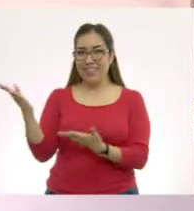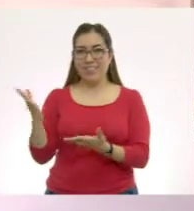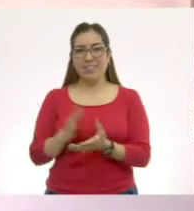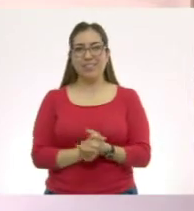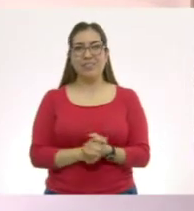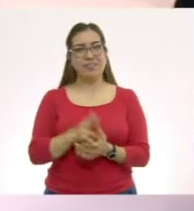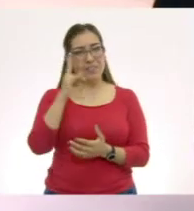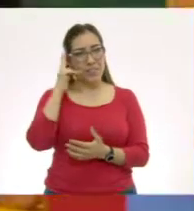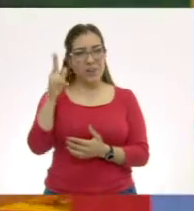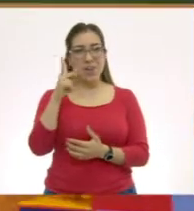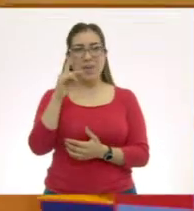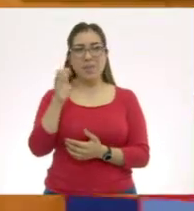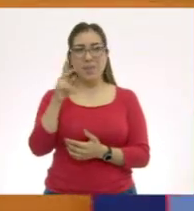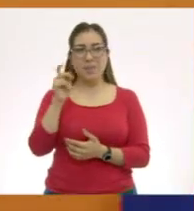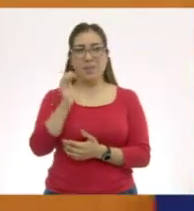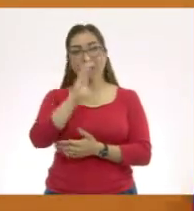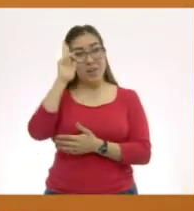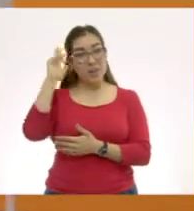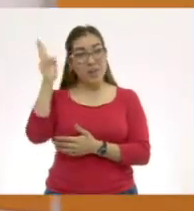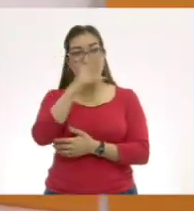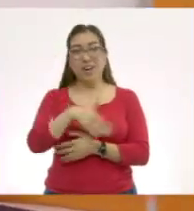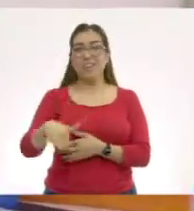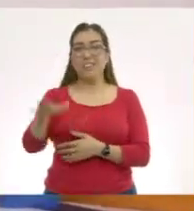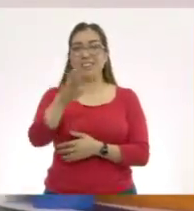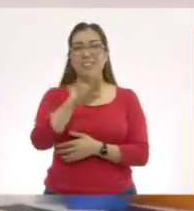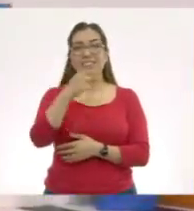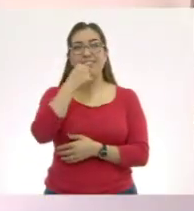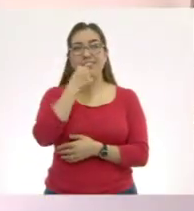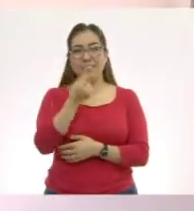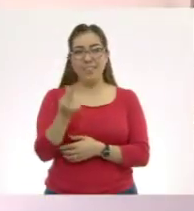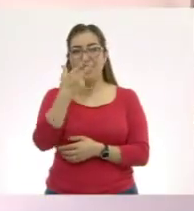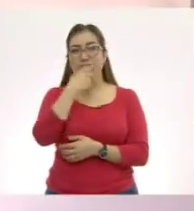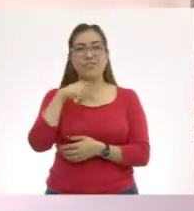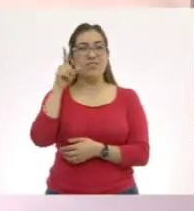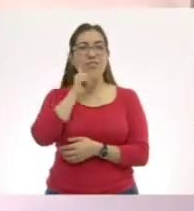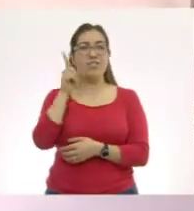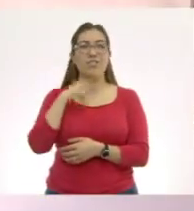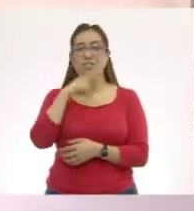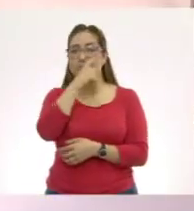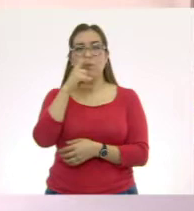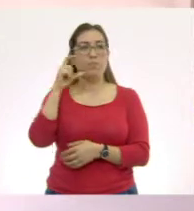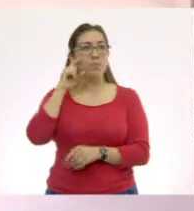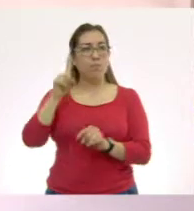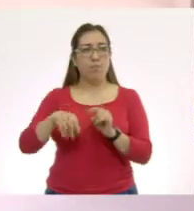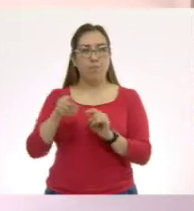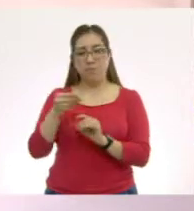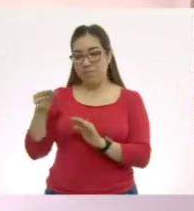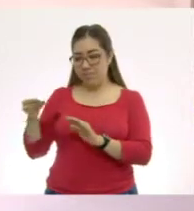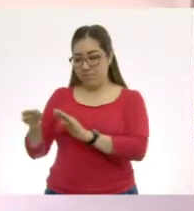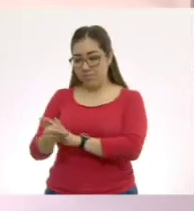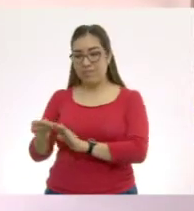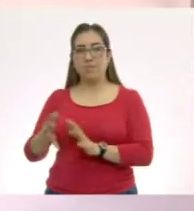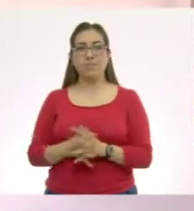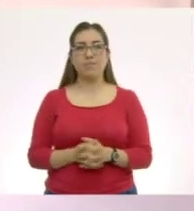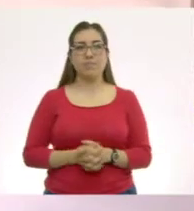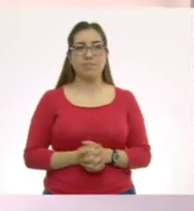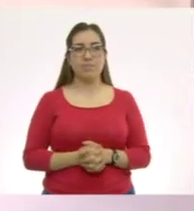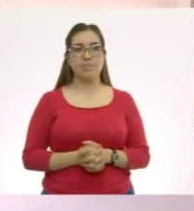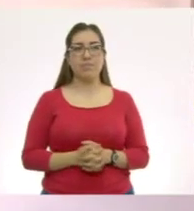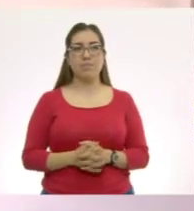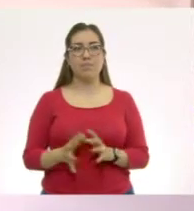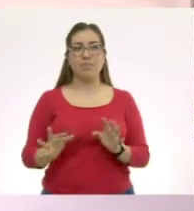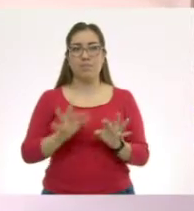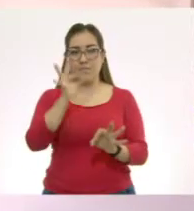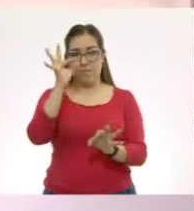Pepe. Hola, ¿cómo está? Hola, niñas y niños. Voy a quitarme el cubrebocas y lo voy Claro, a guardar. adelante. Ahí hay una bolsita para usted. Ya